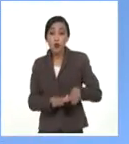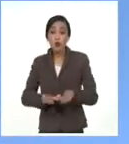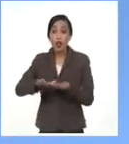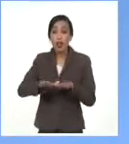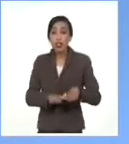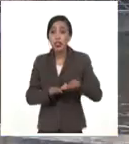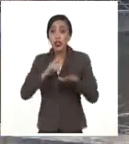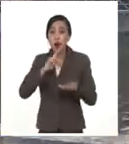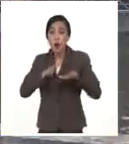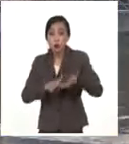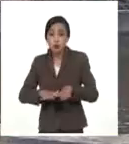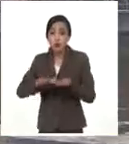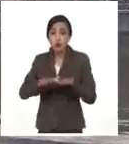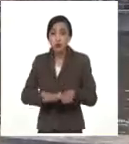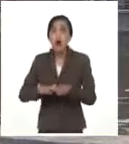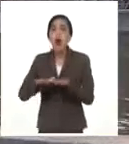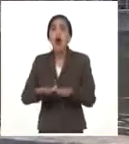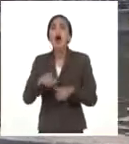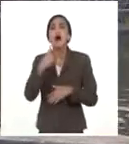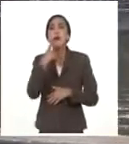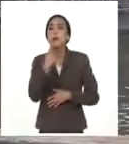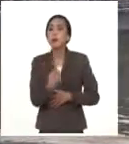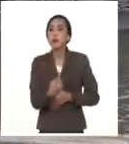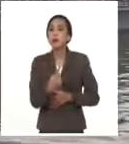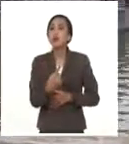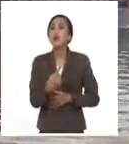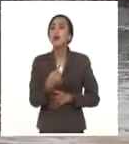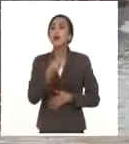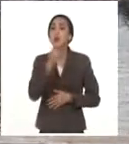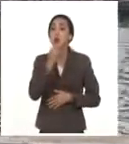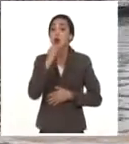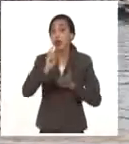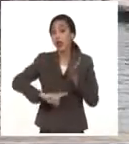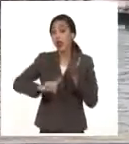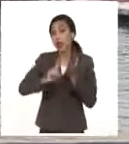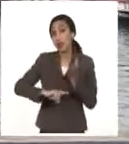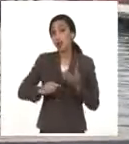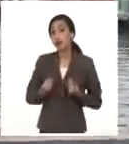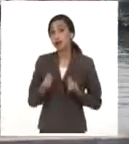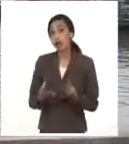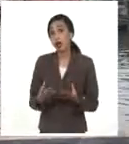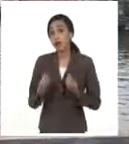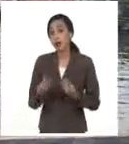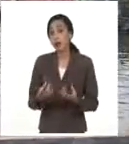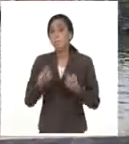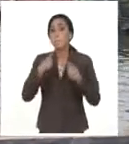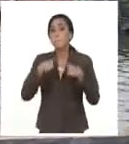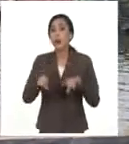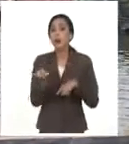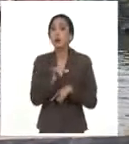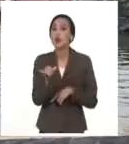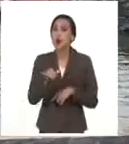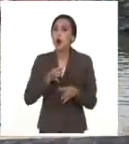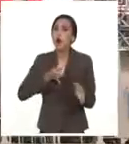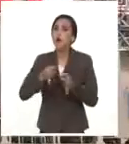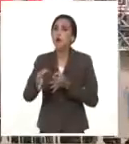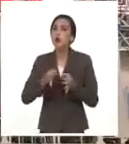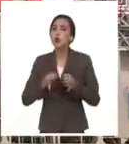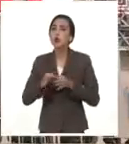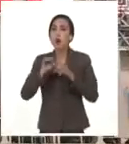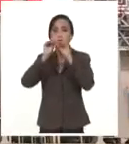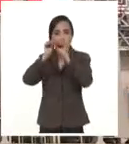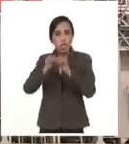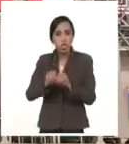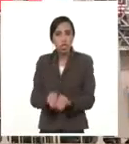que como indiscutiblemente es un aporte en energía al sistema, también tiene la función de que va a servir de